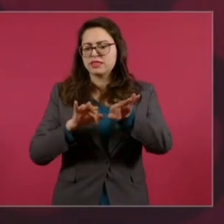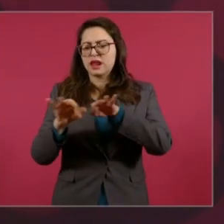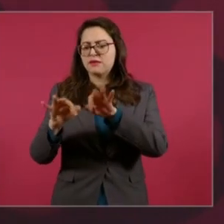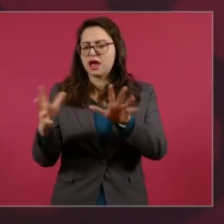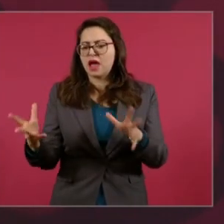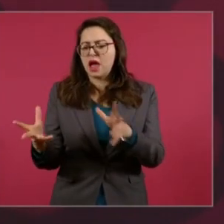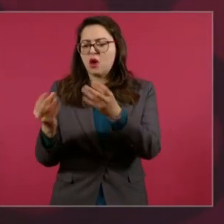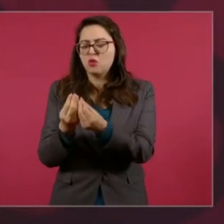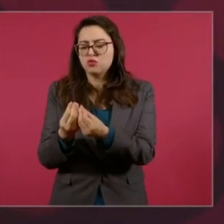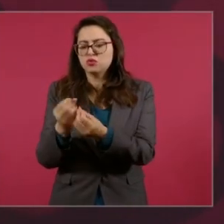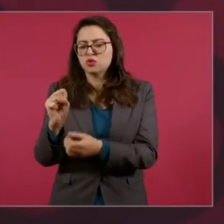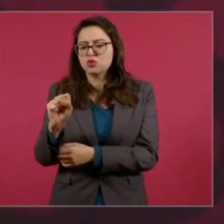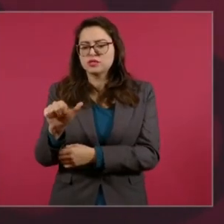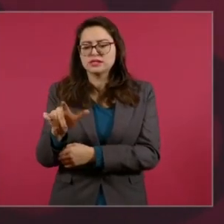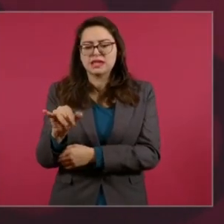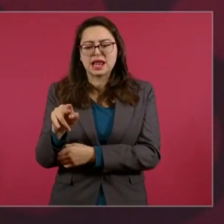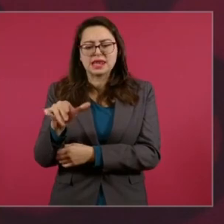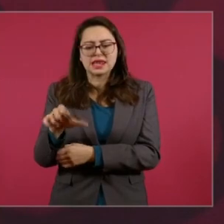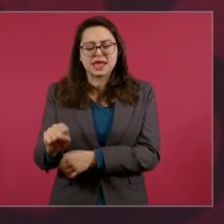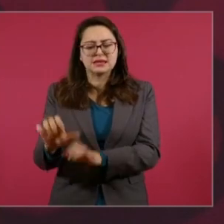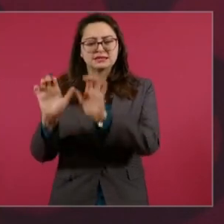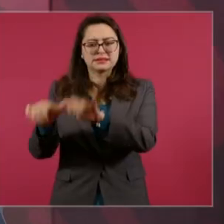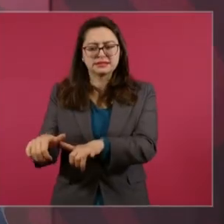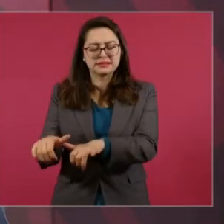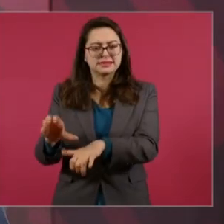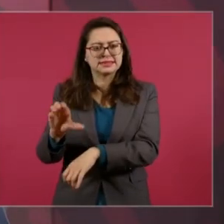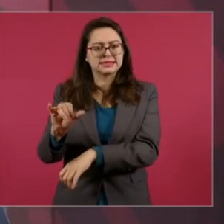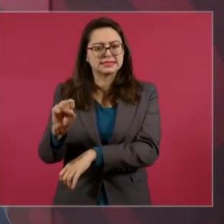La mayoría de ustedes tampoco sabían,